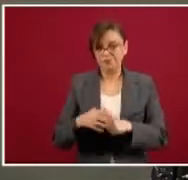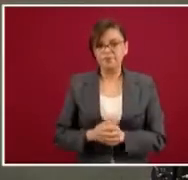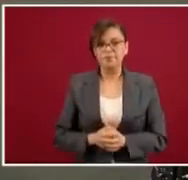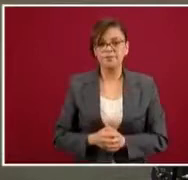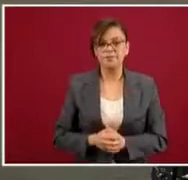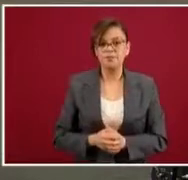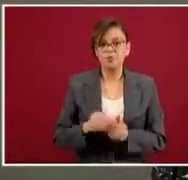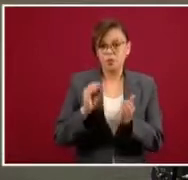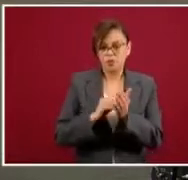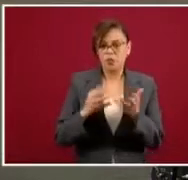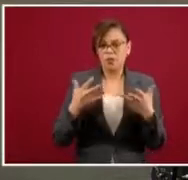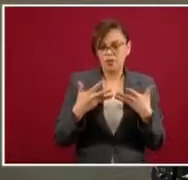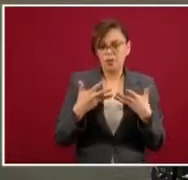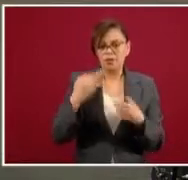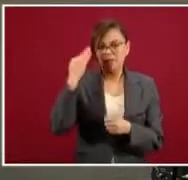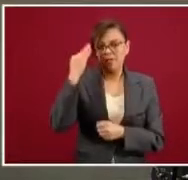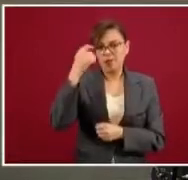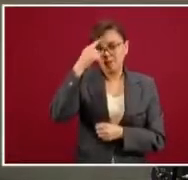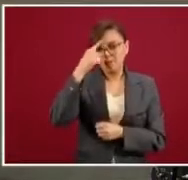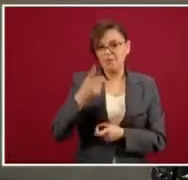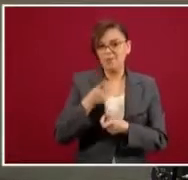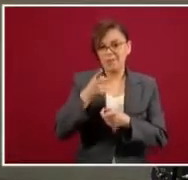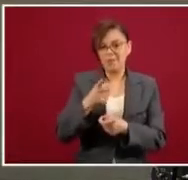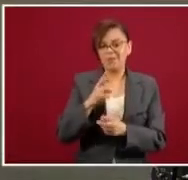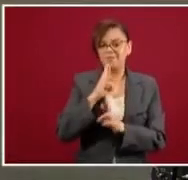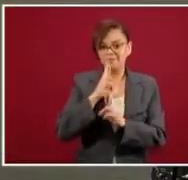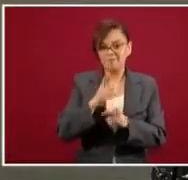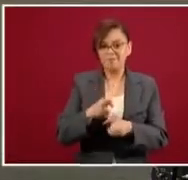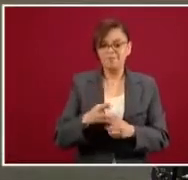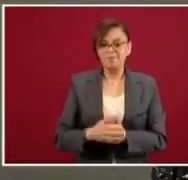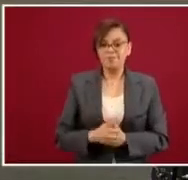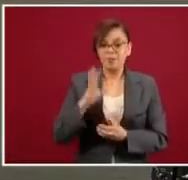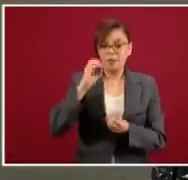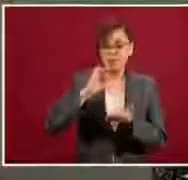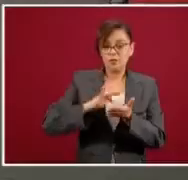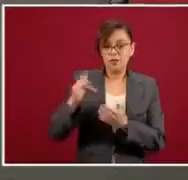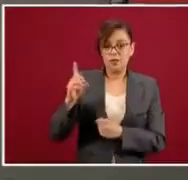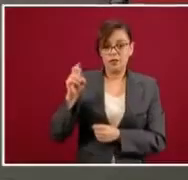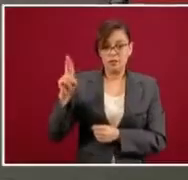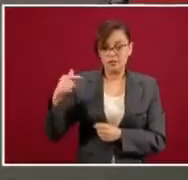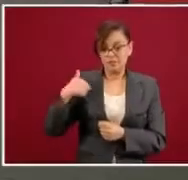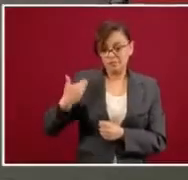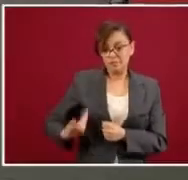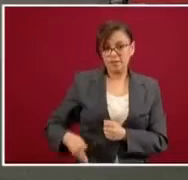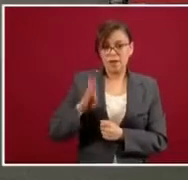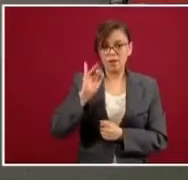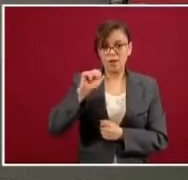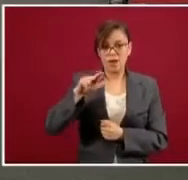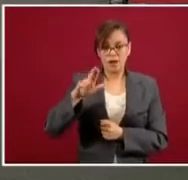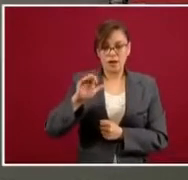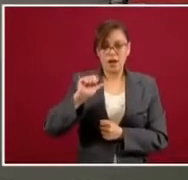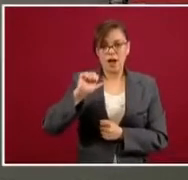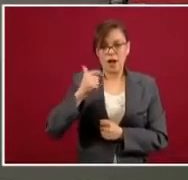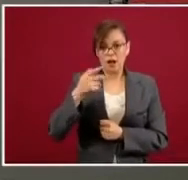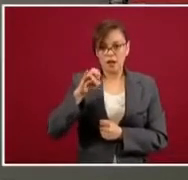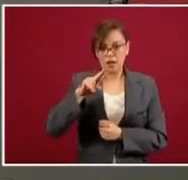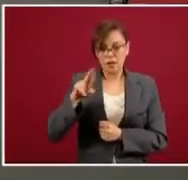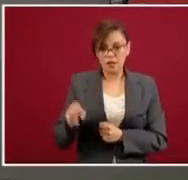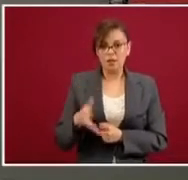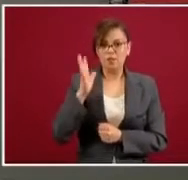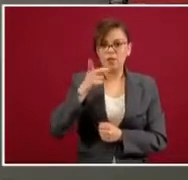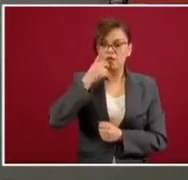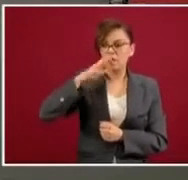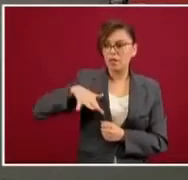Todavía tenemos tiempo. Gracias. Gracias, por favor. doctor. Buenas noches. Bianca Aguirre de Notimex TV. Bueno, pues ya lo dijo el doctor